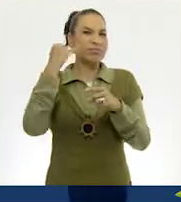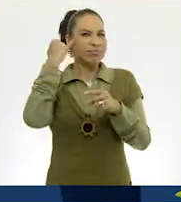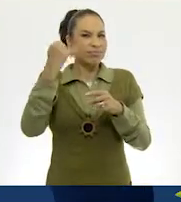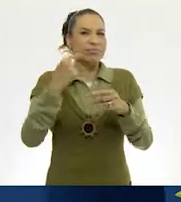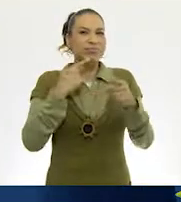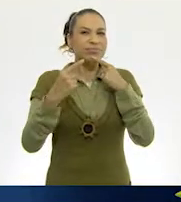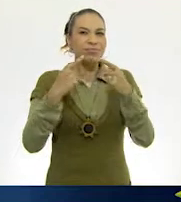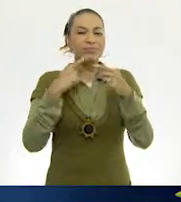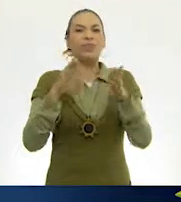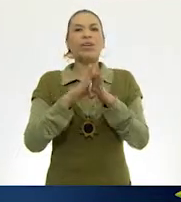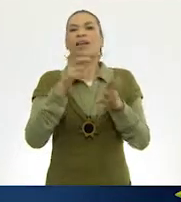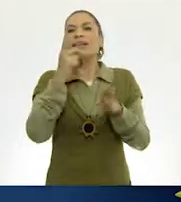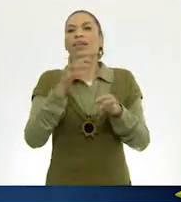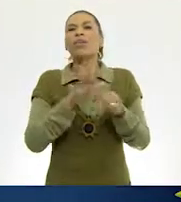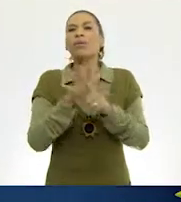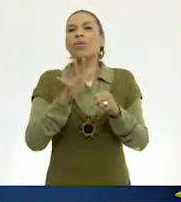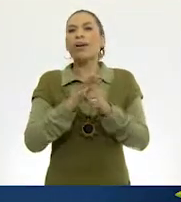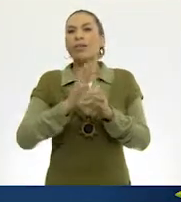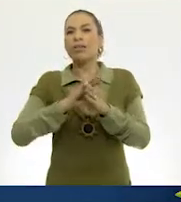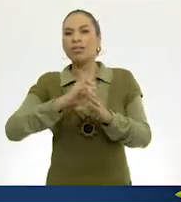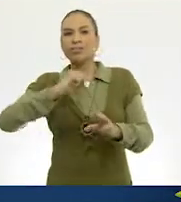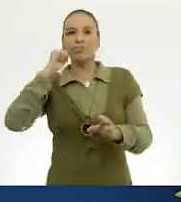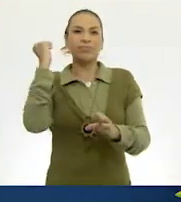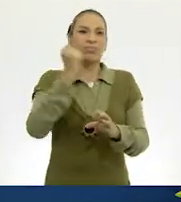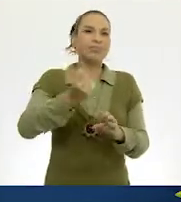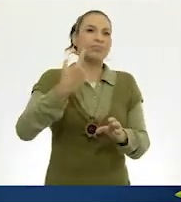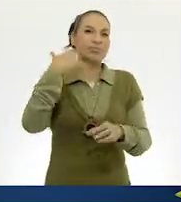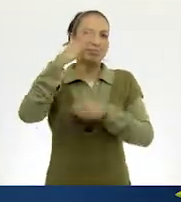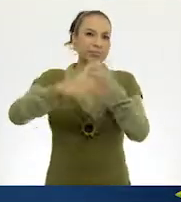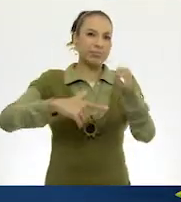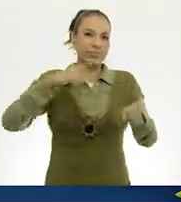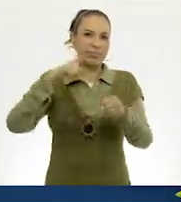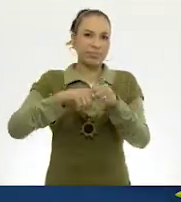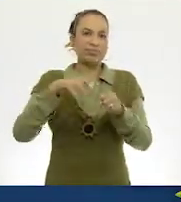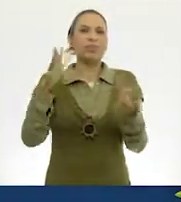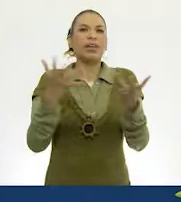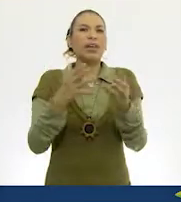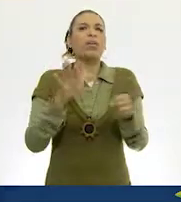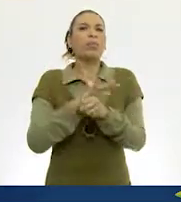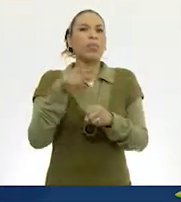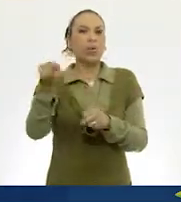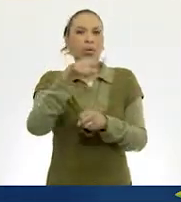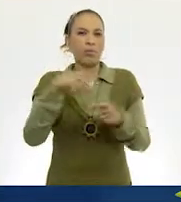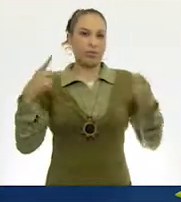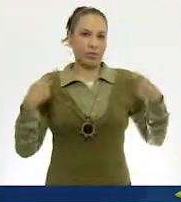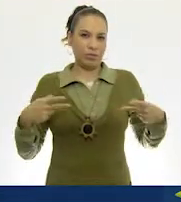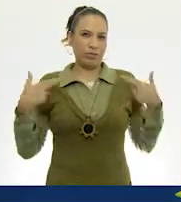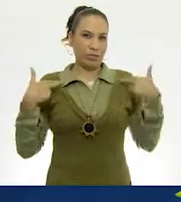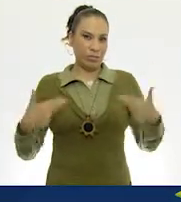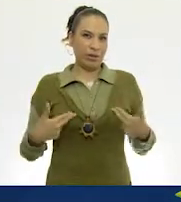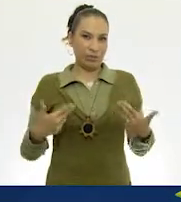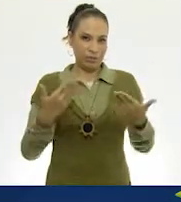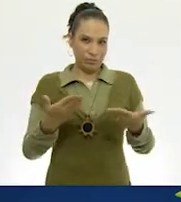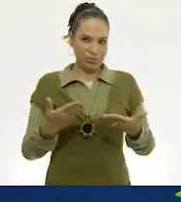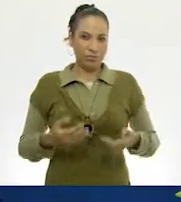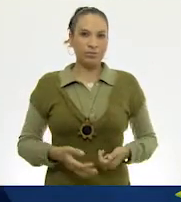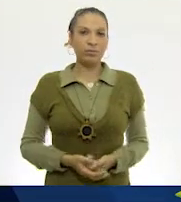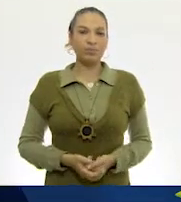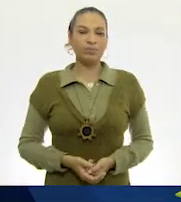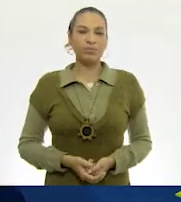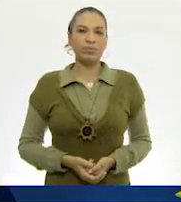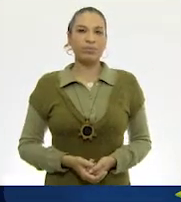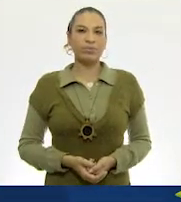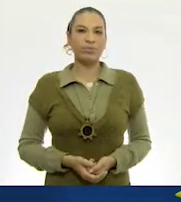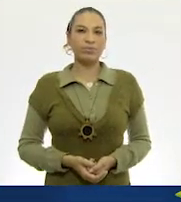hipótesis, como la que se refiere a la cacería de megafauna llevada a cabo por seres humanos.